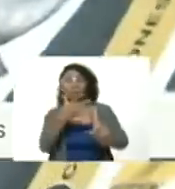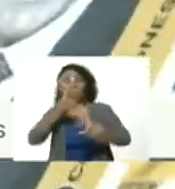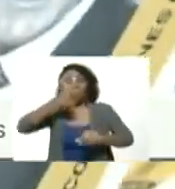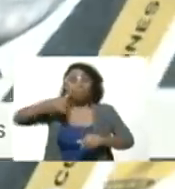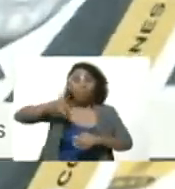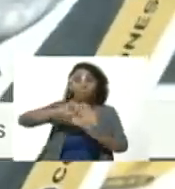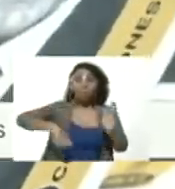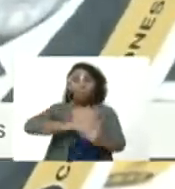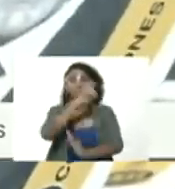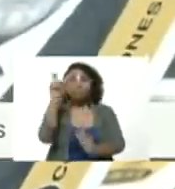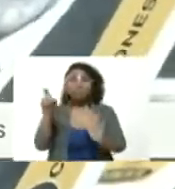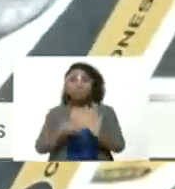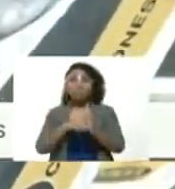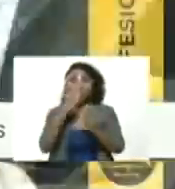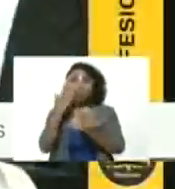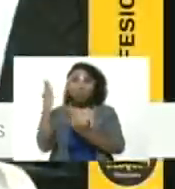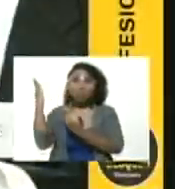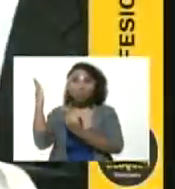entero,